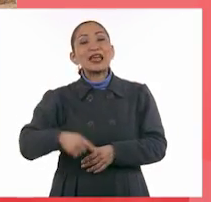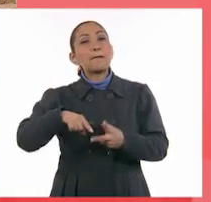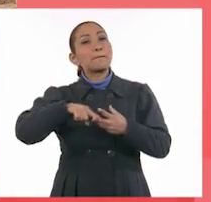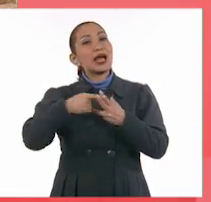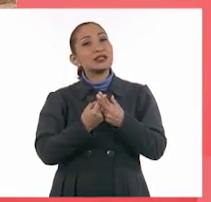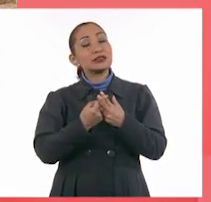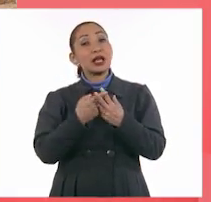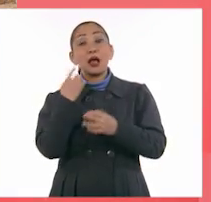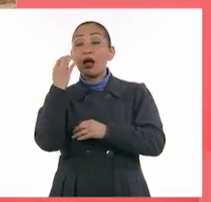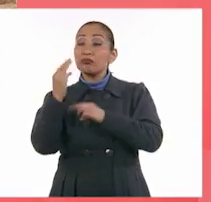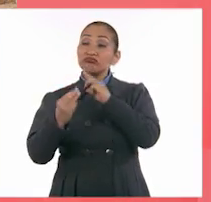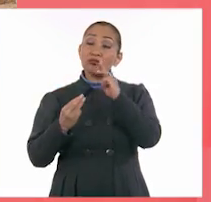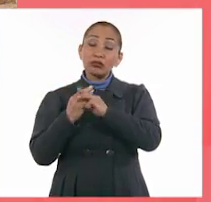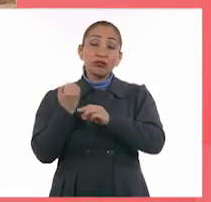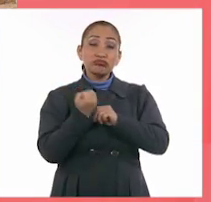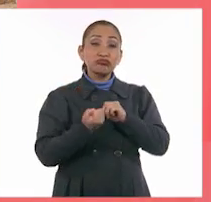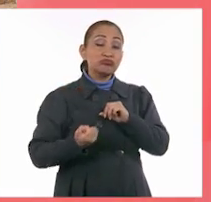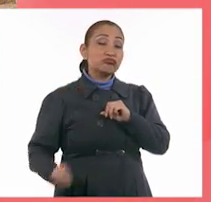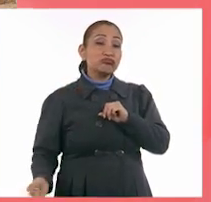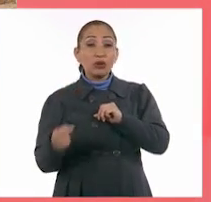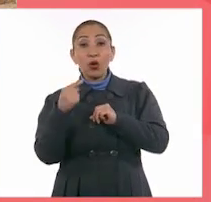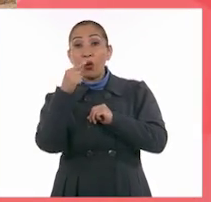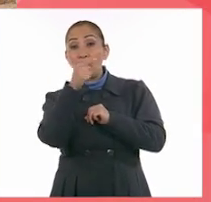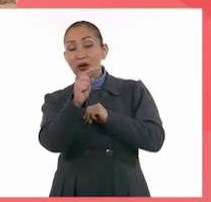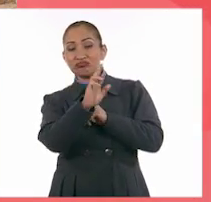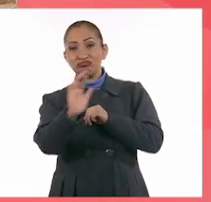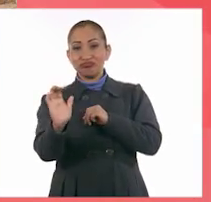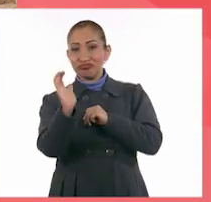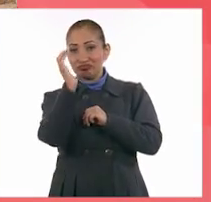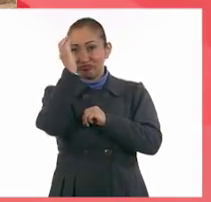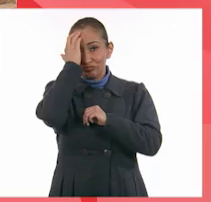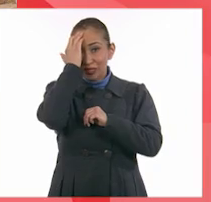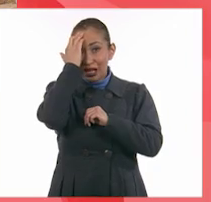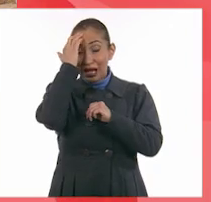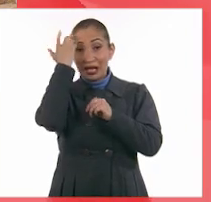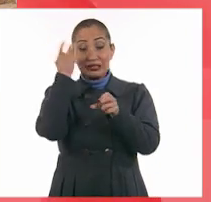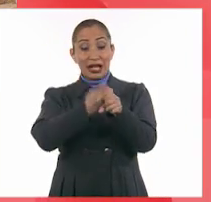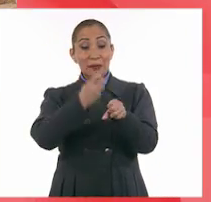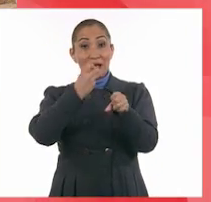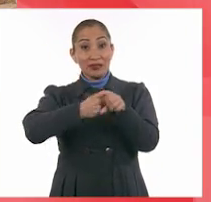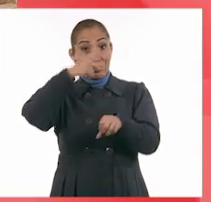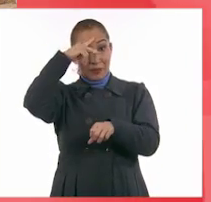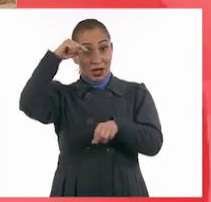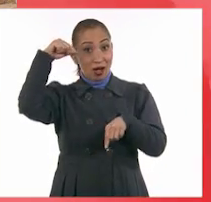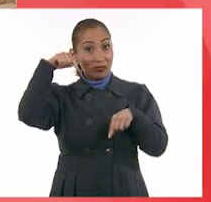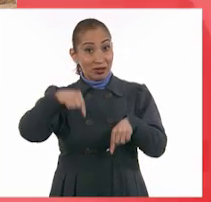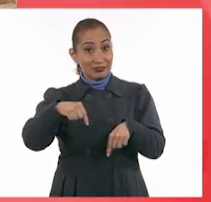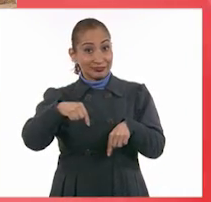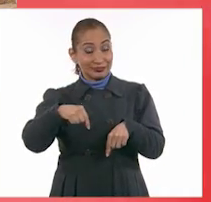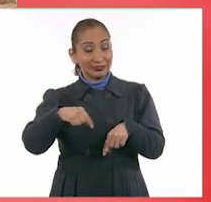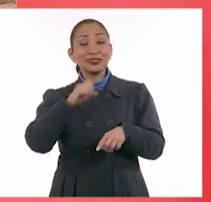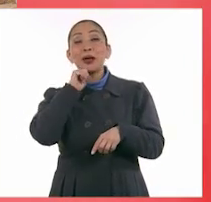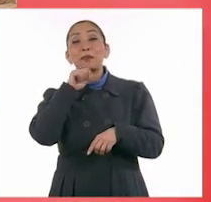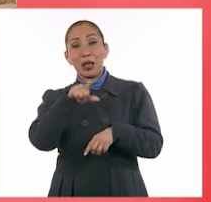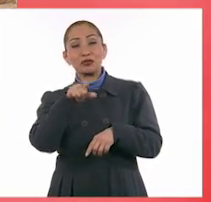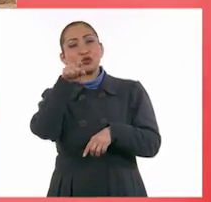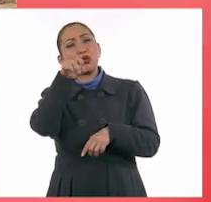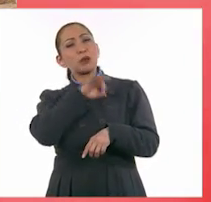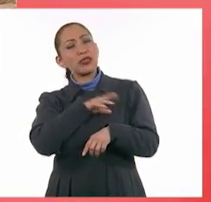nace mundialmente una de las reconocidas cervezas mexicanas. Y también